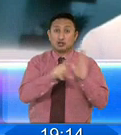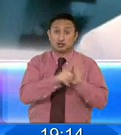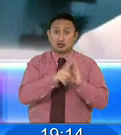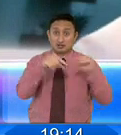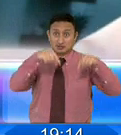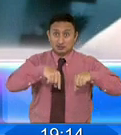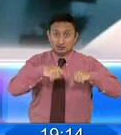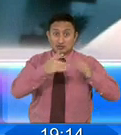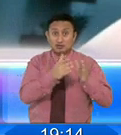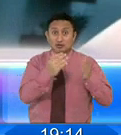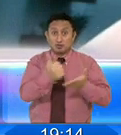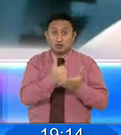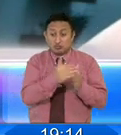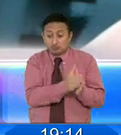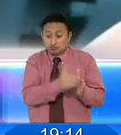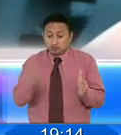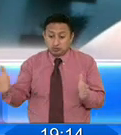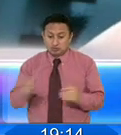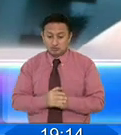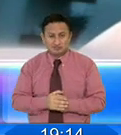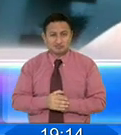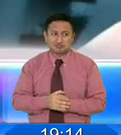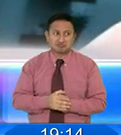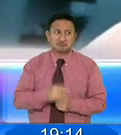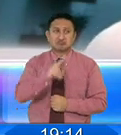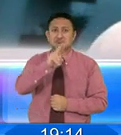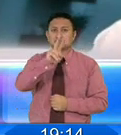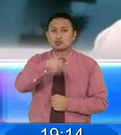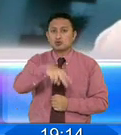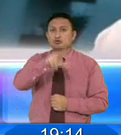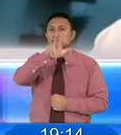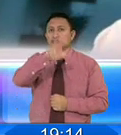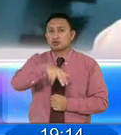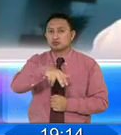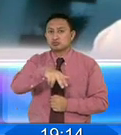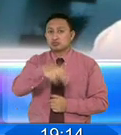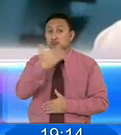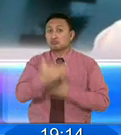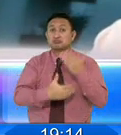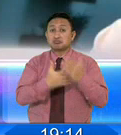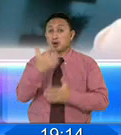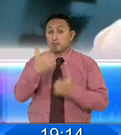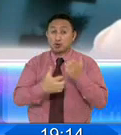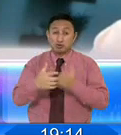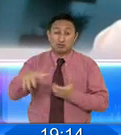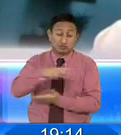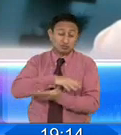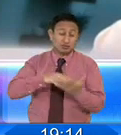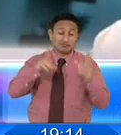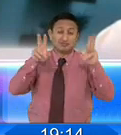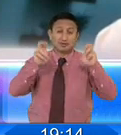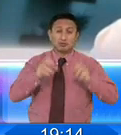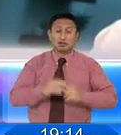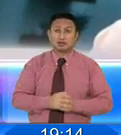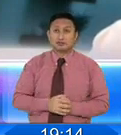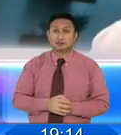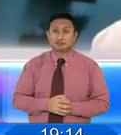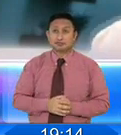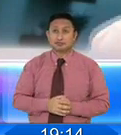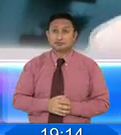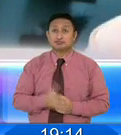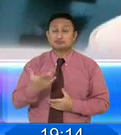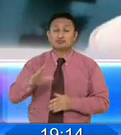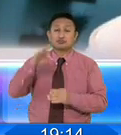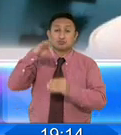ampliar esos beneficios, eso demoraría unos 2 o 3 meses, podría contaminarse con el tema de elecciones, el